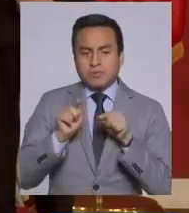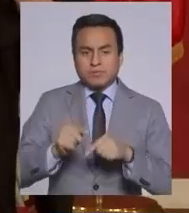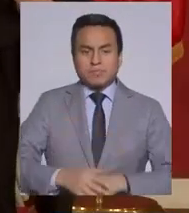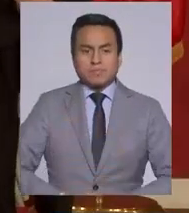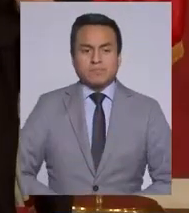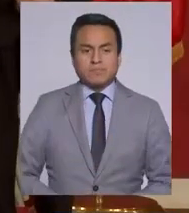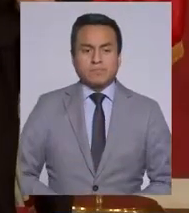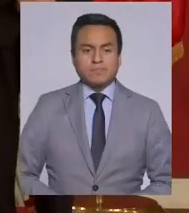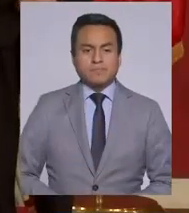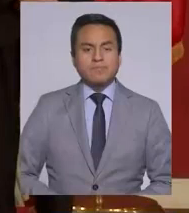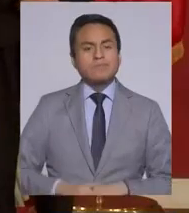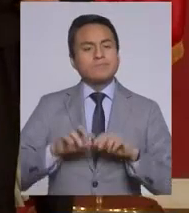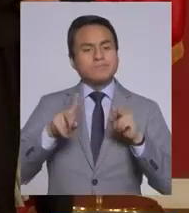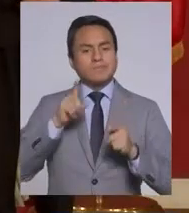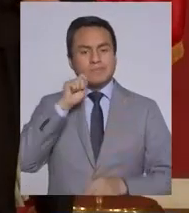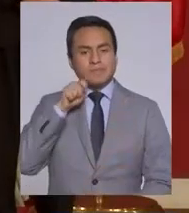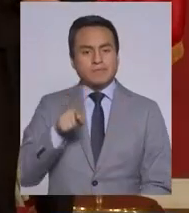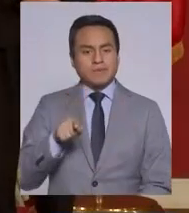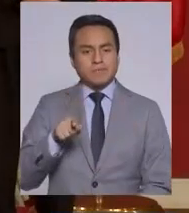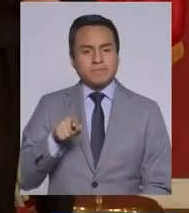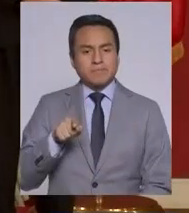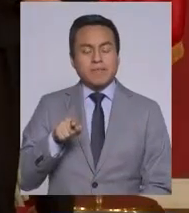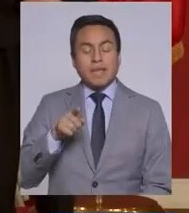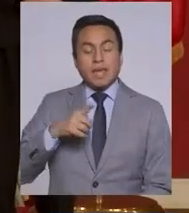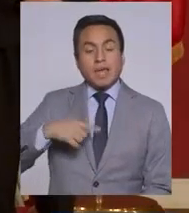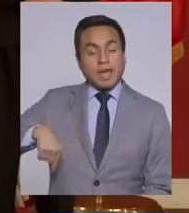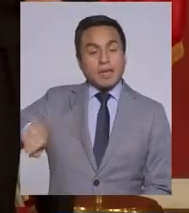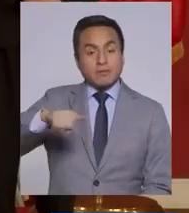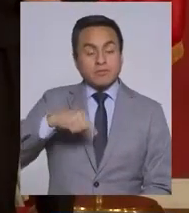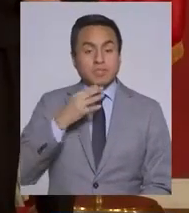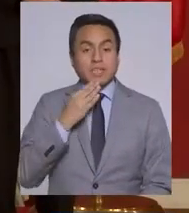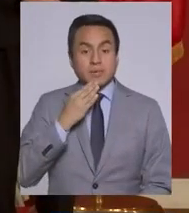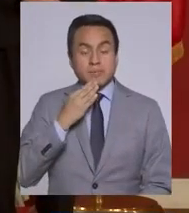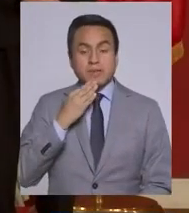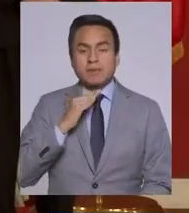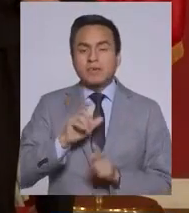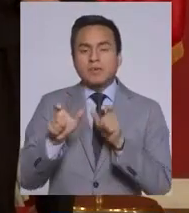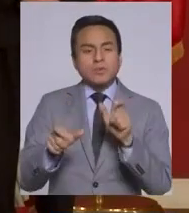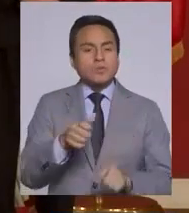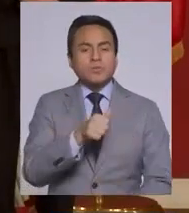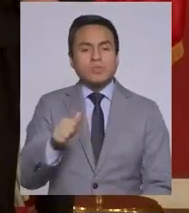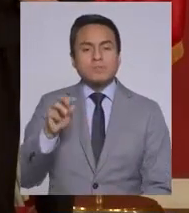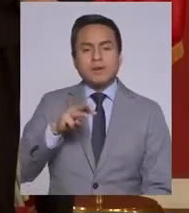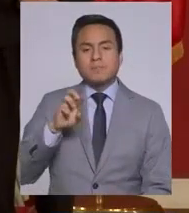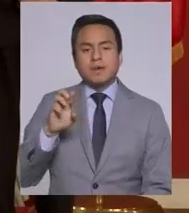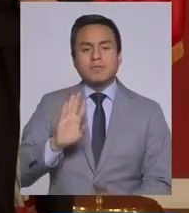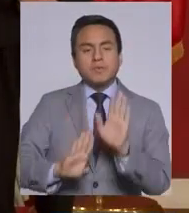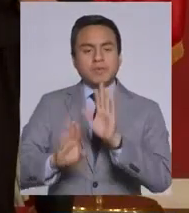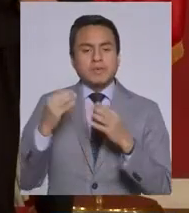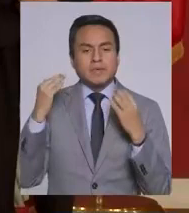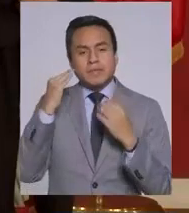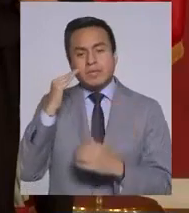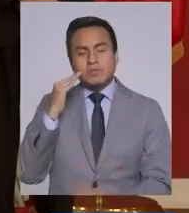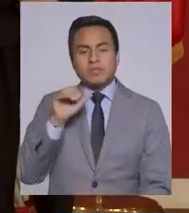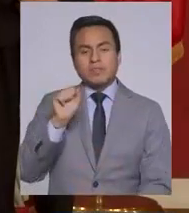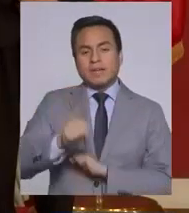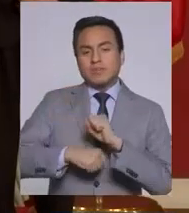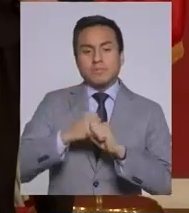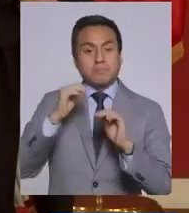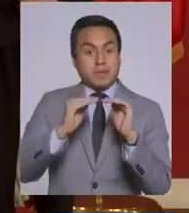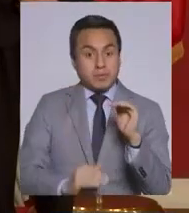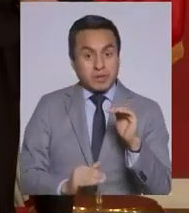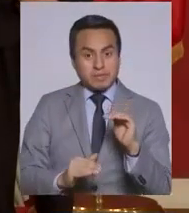coronavirus. De esta forma, ellos también, todas las madres, padres y cuidadores de niños menores de 6 años